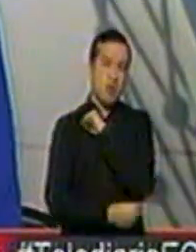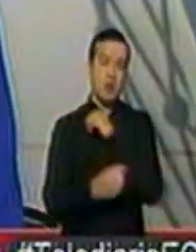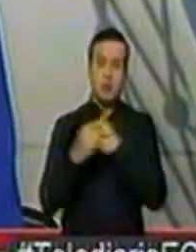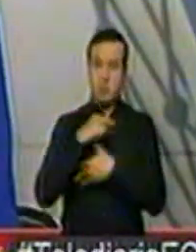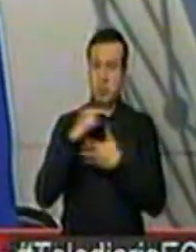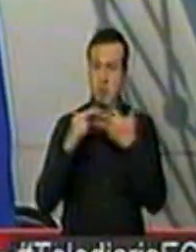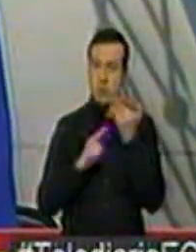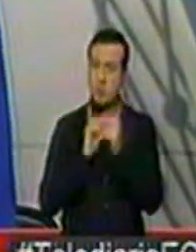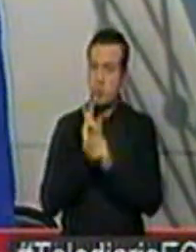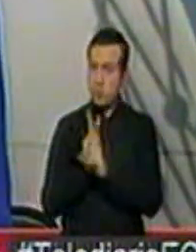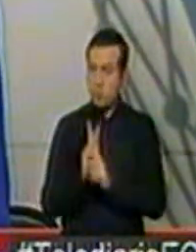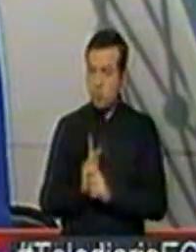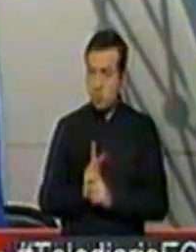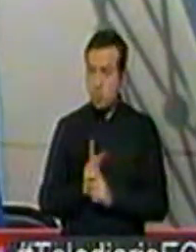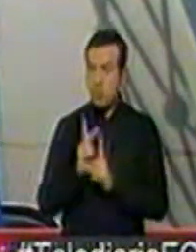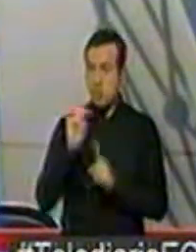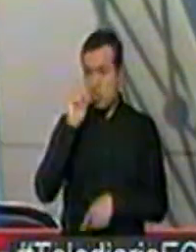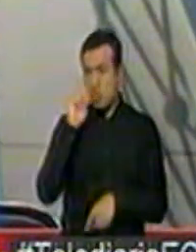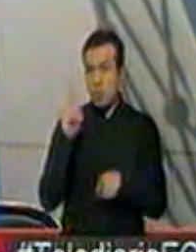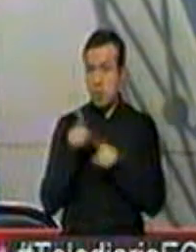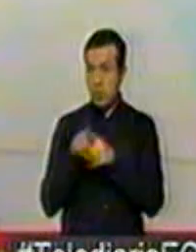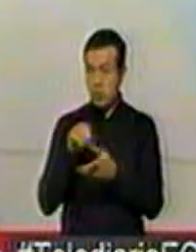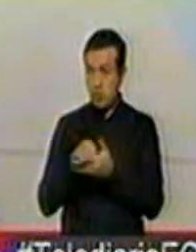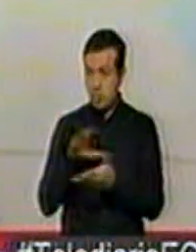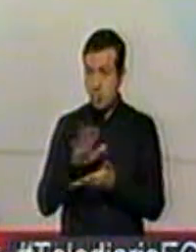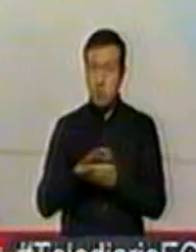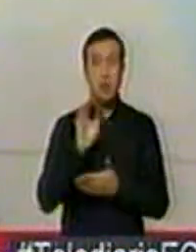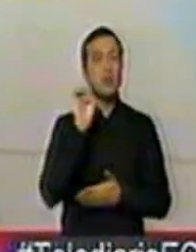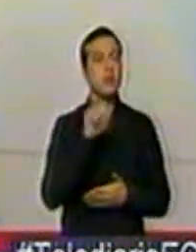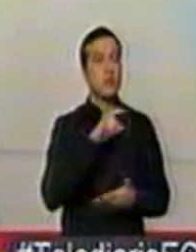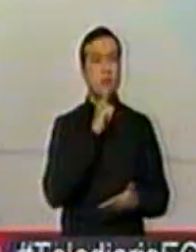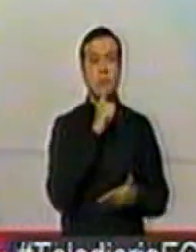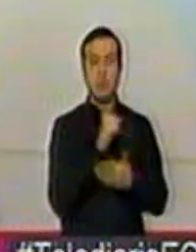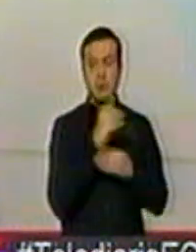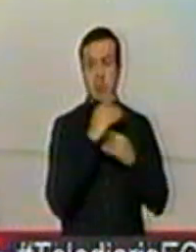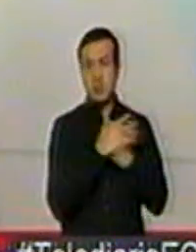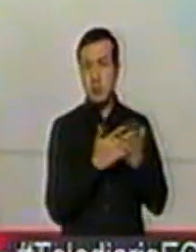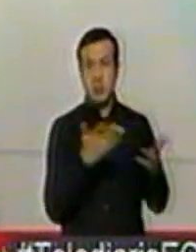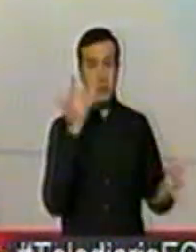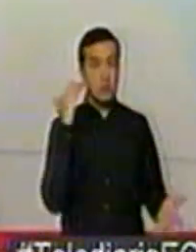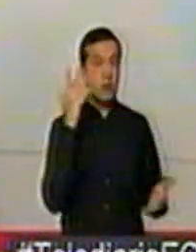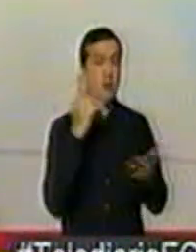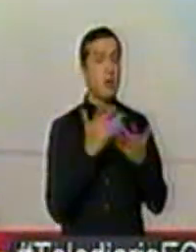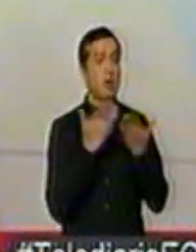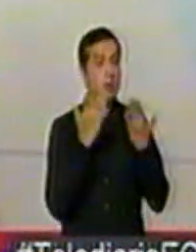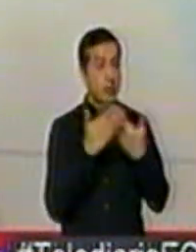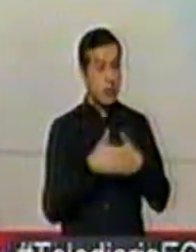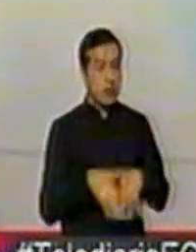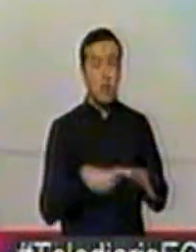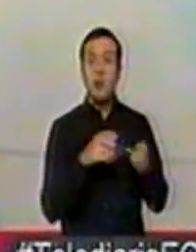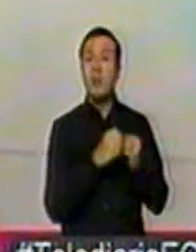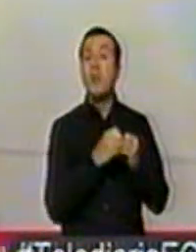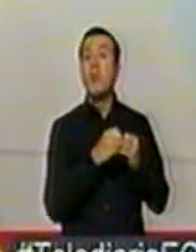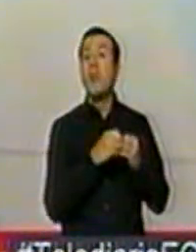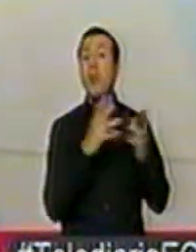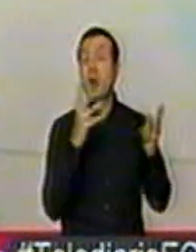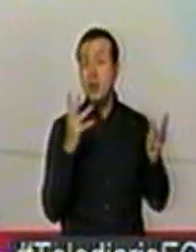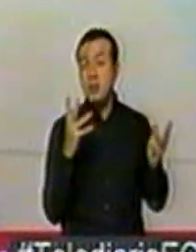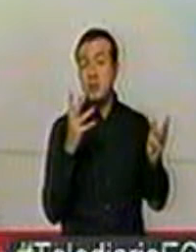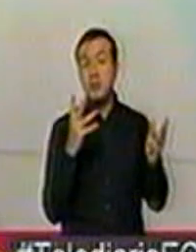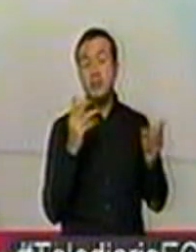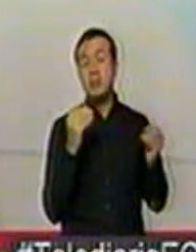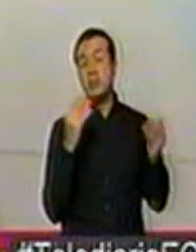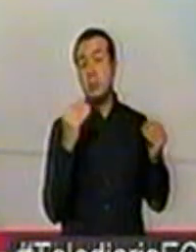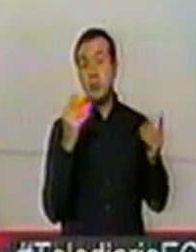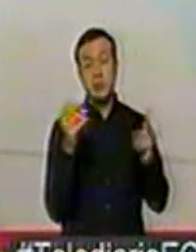contemplados estos aspectos en este acuerdo? Sí, por supuesto. Yo decía que en los últimos años se han tenido, digamos,